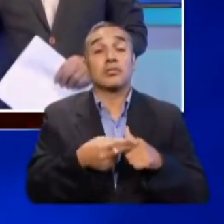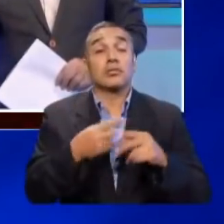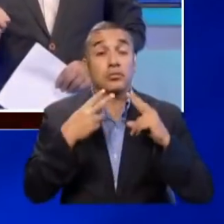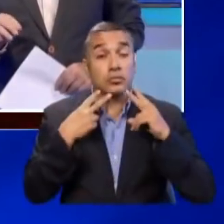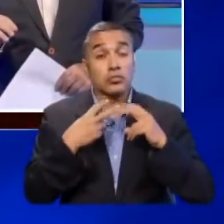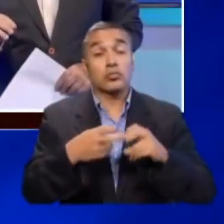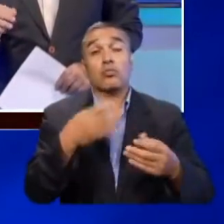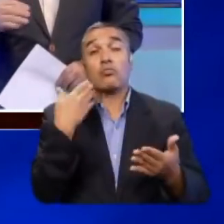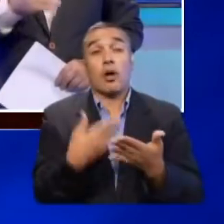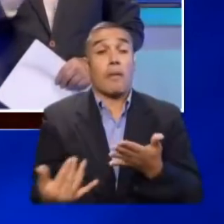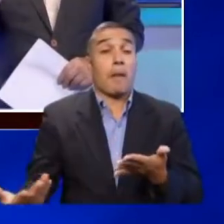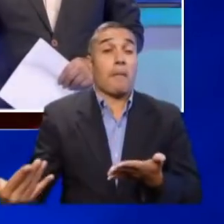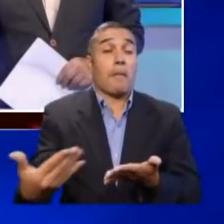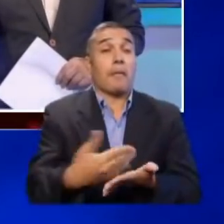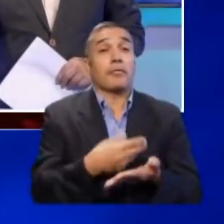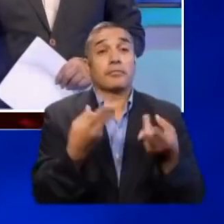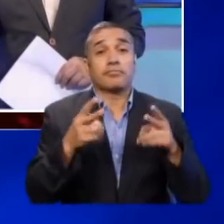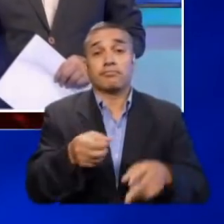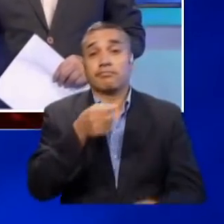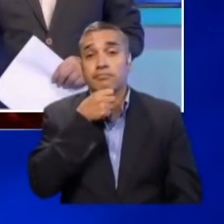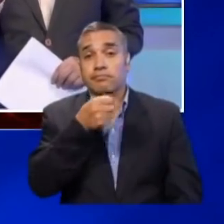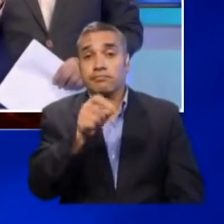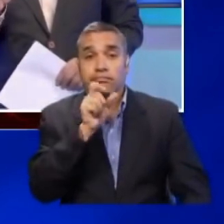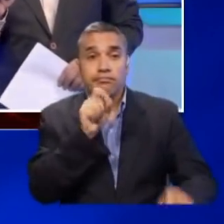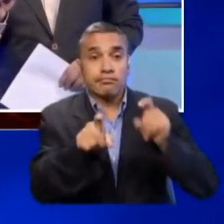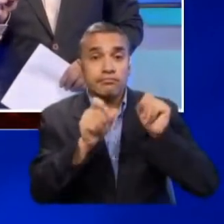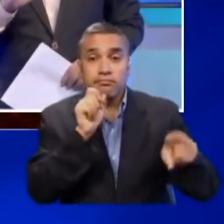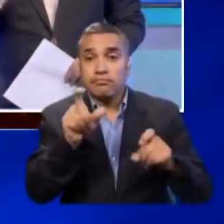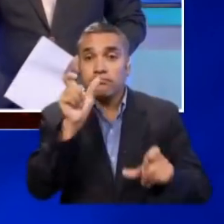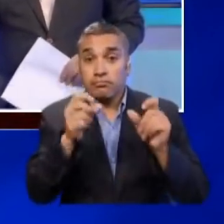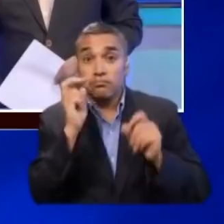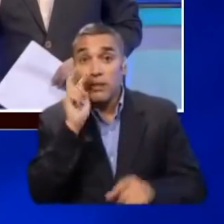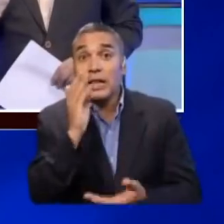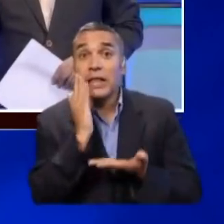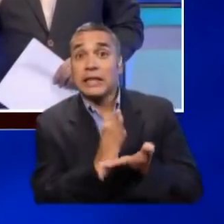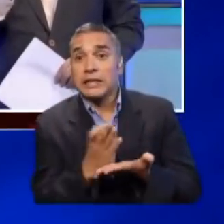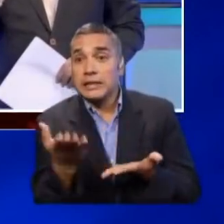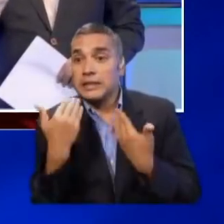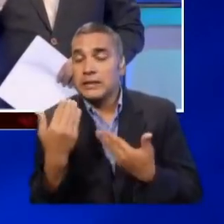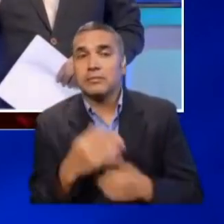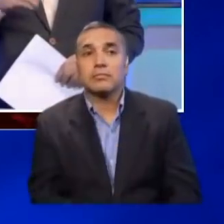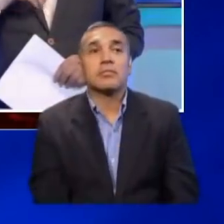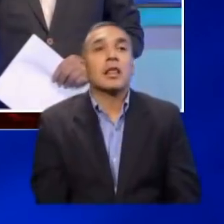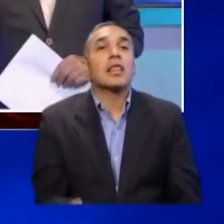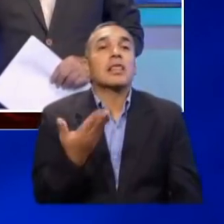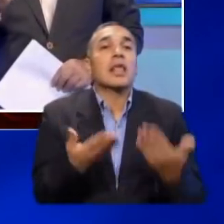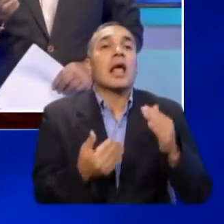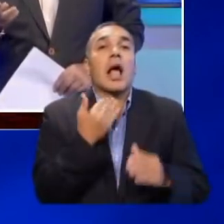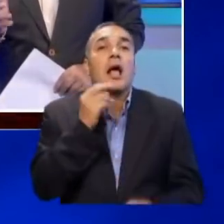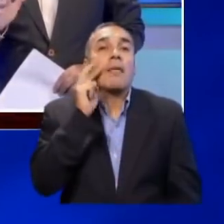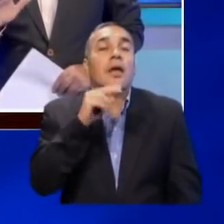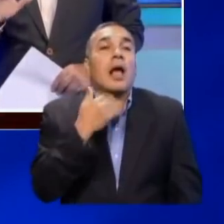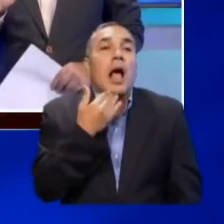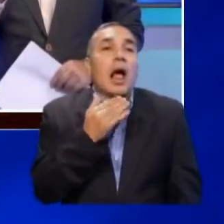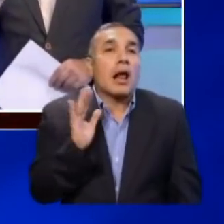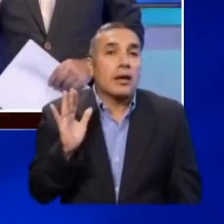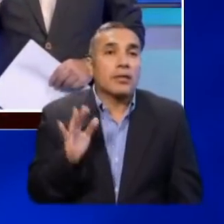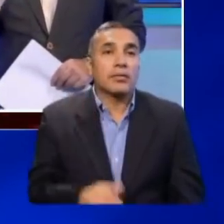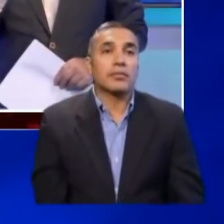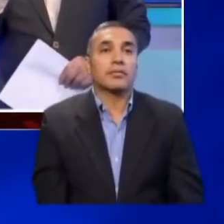recogiendo evidencias y también entrevistando a los vecinos del sector probablemente alguien pudo haber observado algo porque